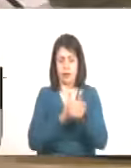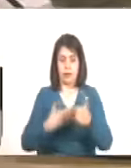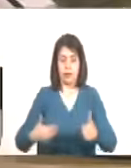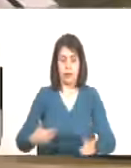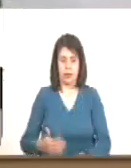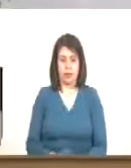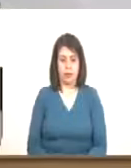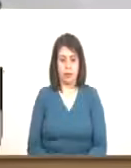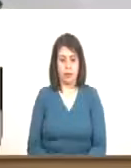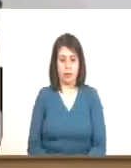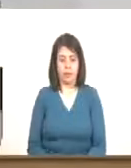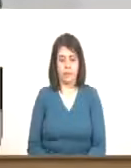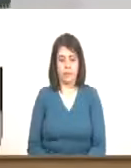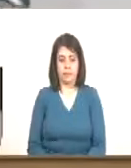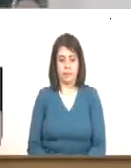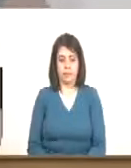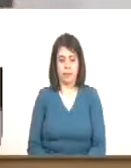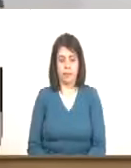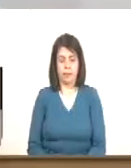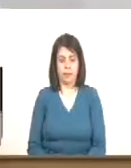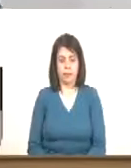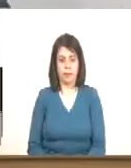vicepresidente.